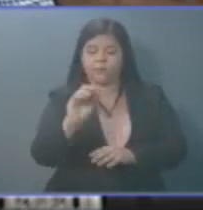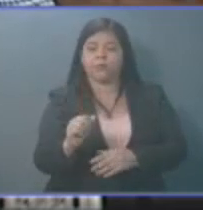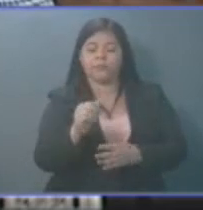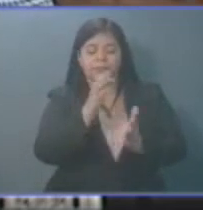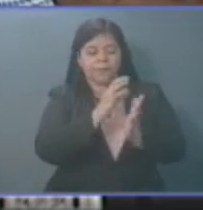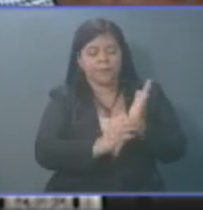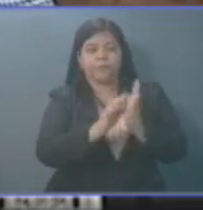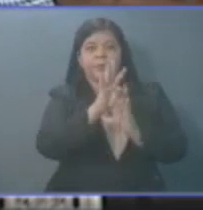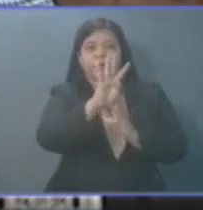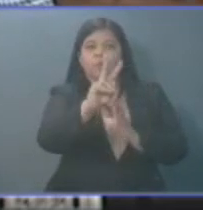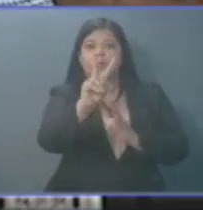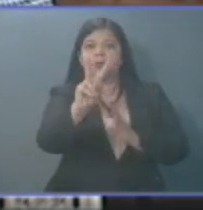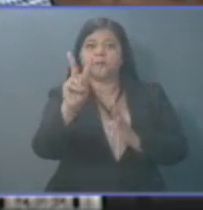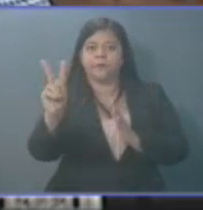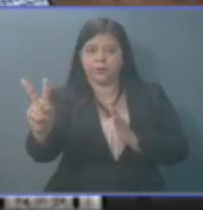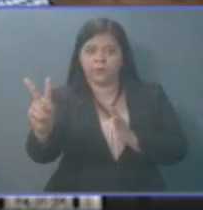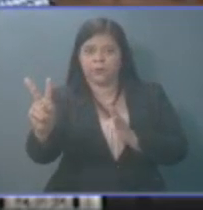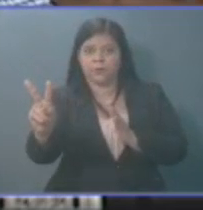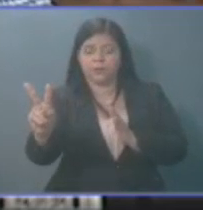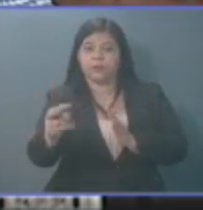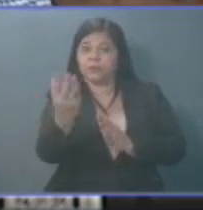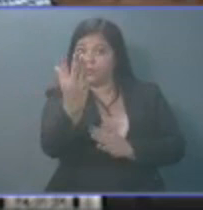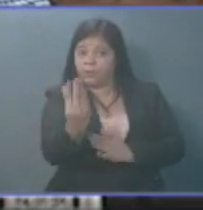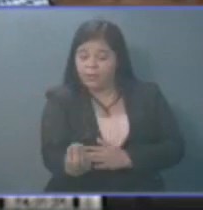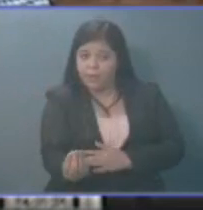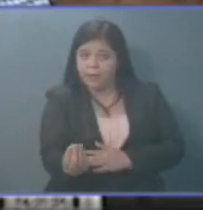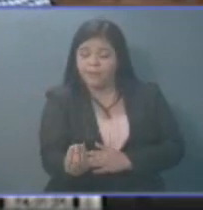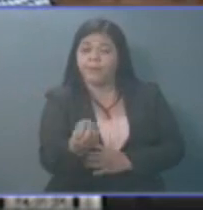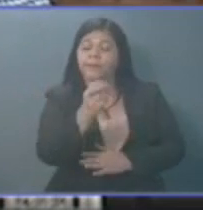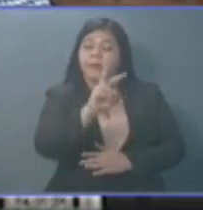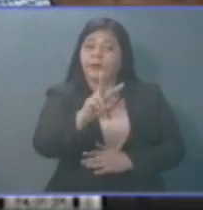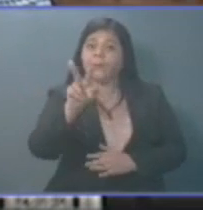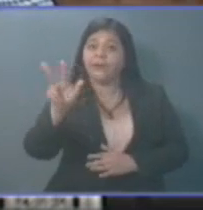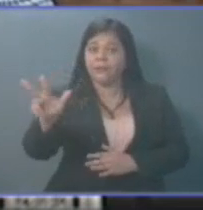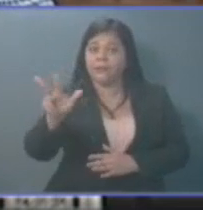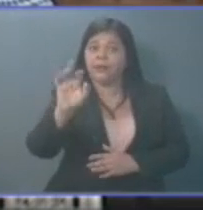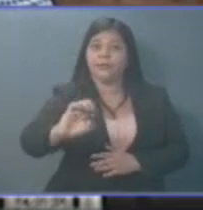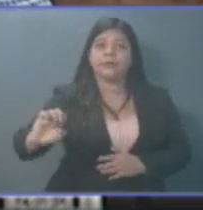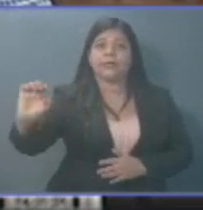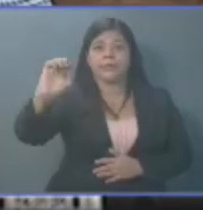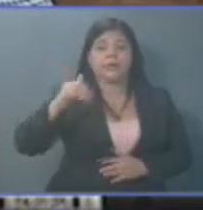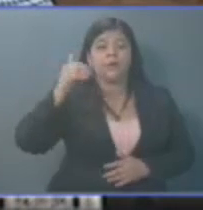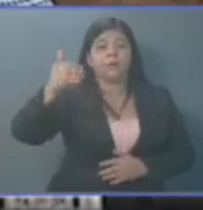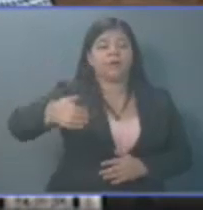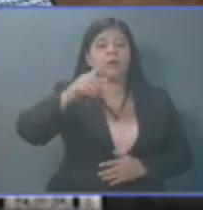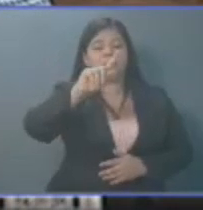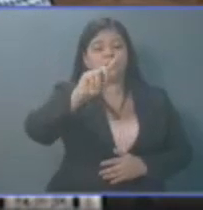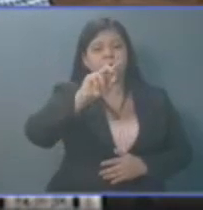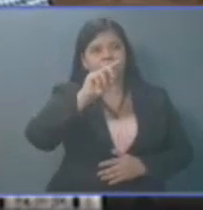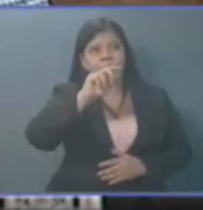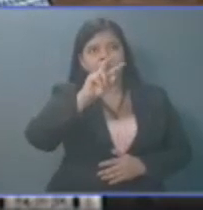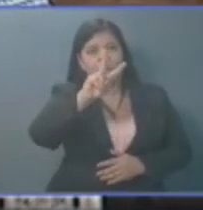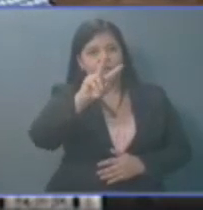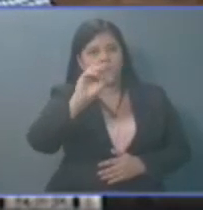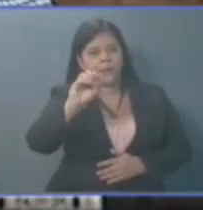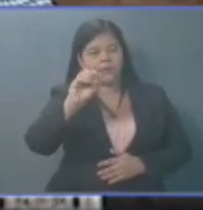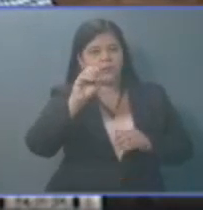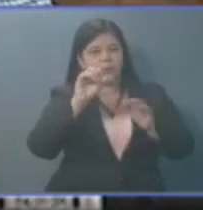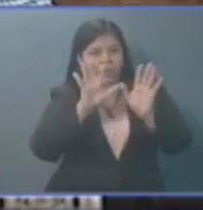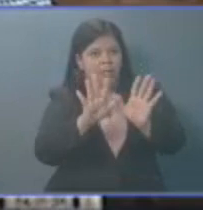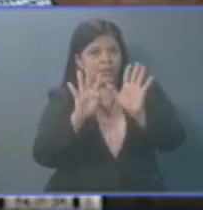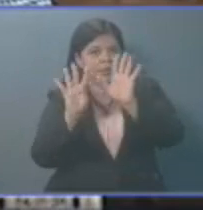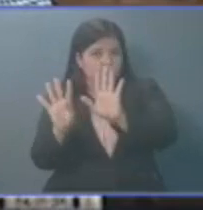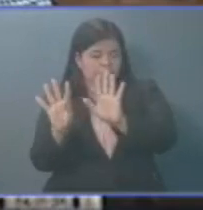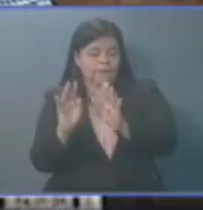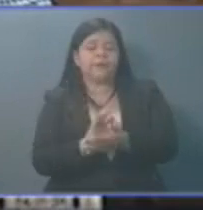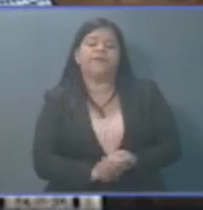número 422 de fecha 23 de enero del 2019, se emitió